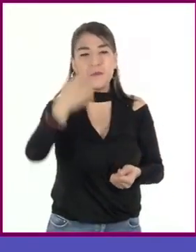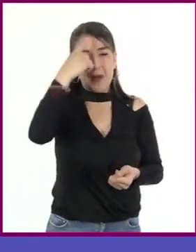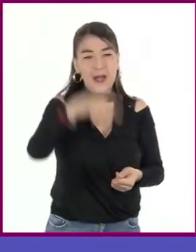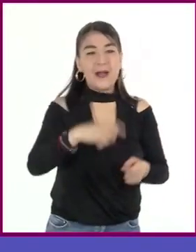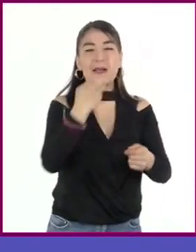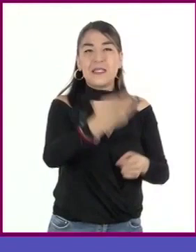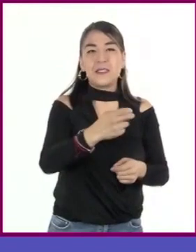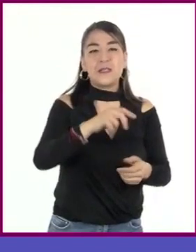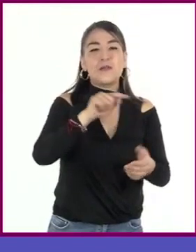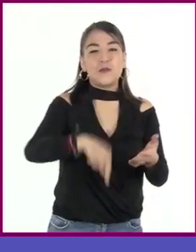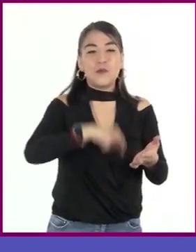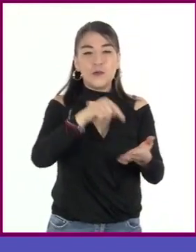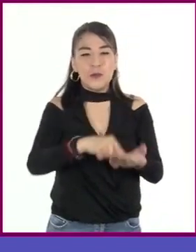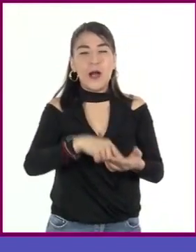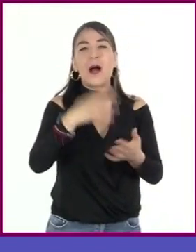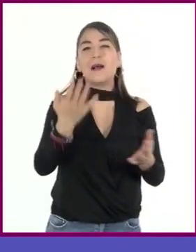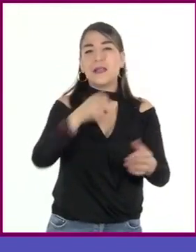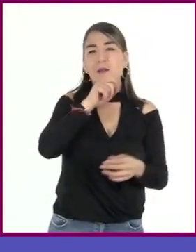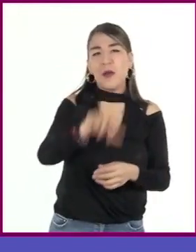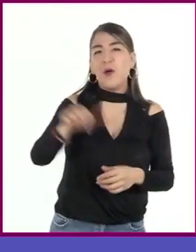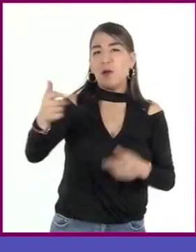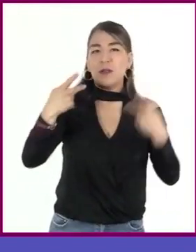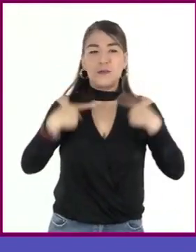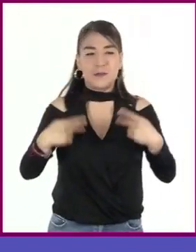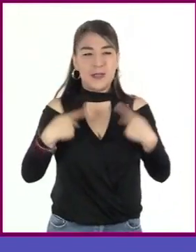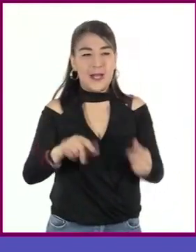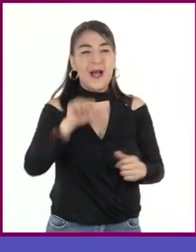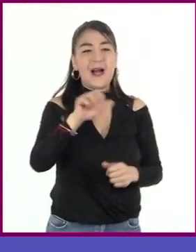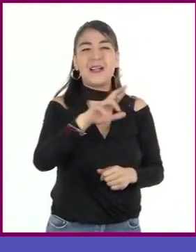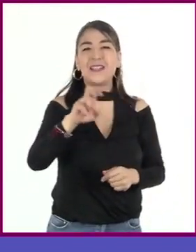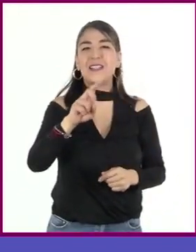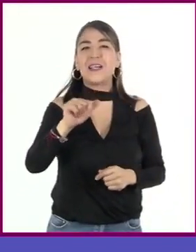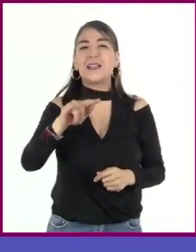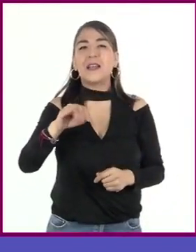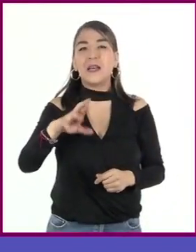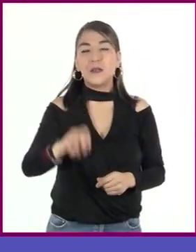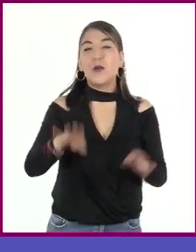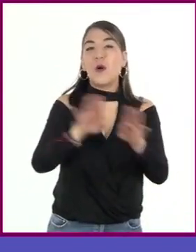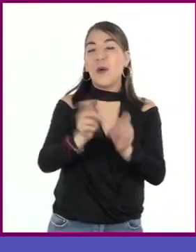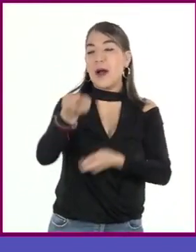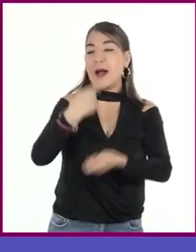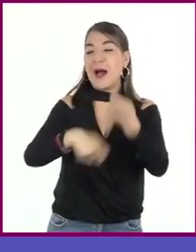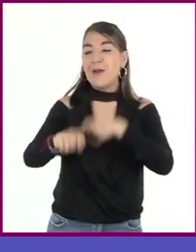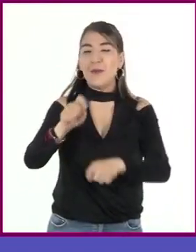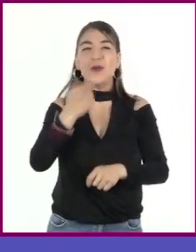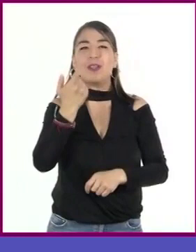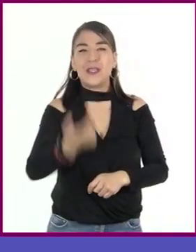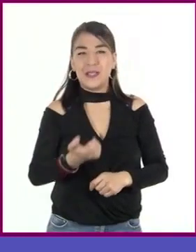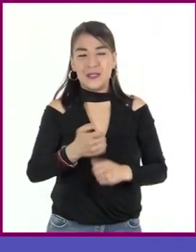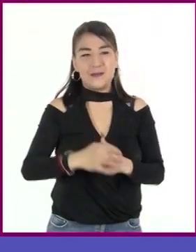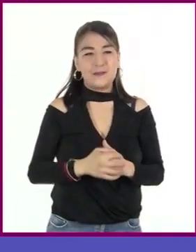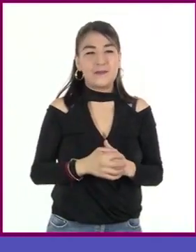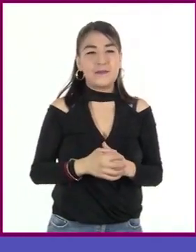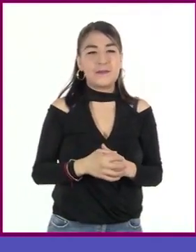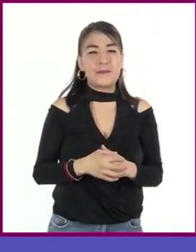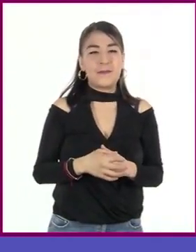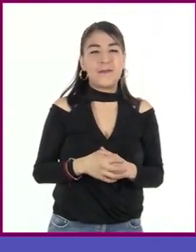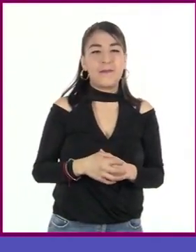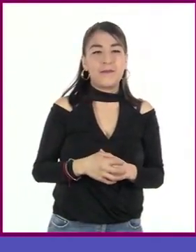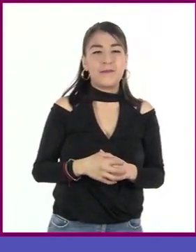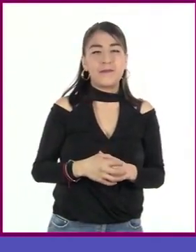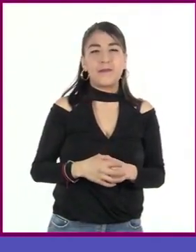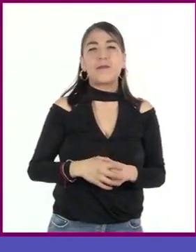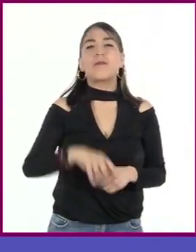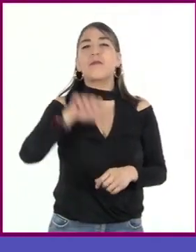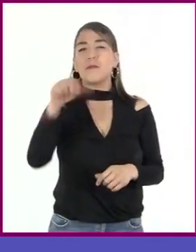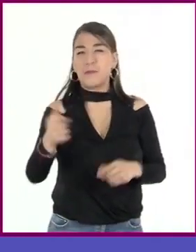esa propiedad a otra persona, el arrendatario, a cambio de dinero. Arrendatario es la persona que tiene